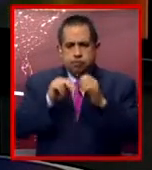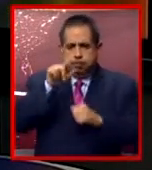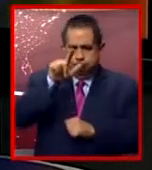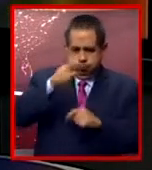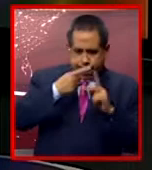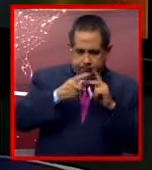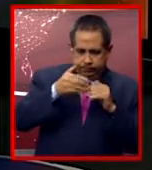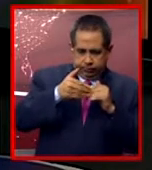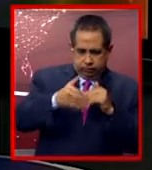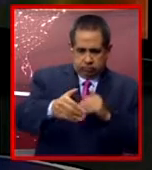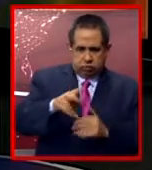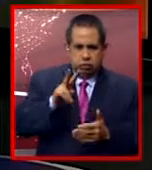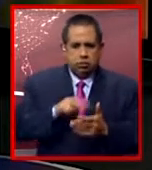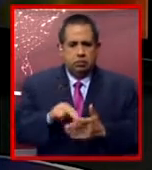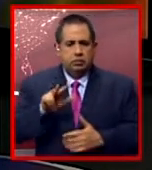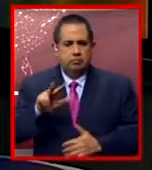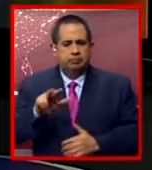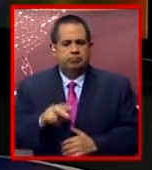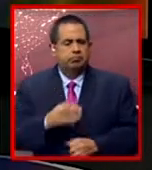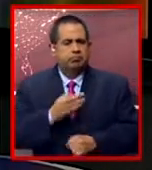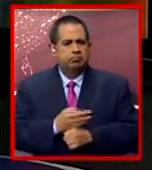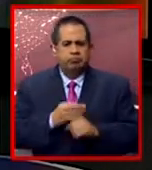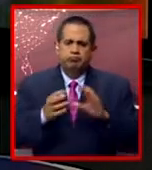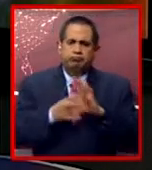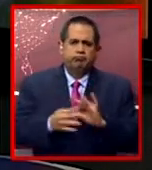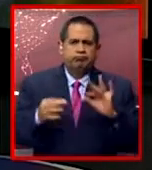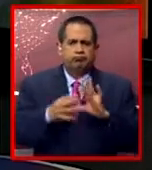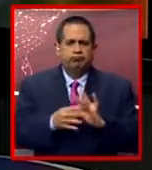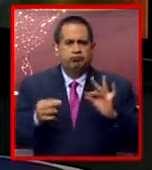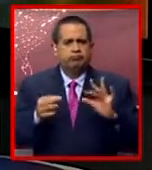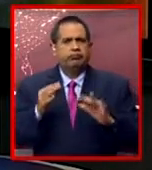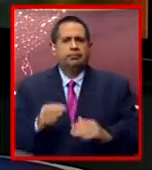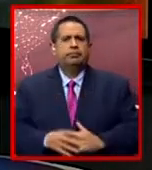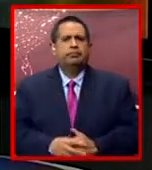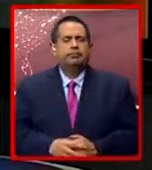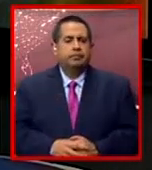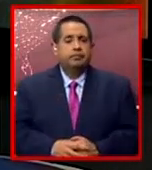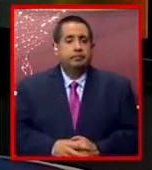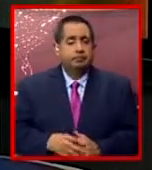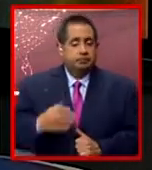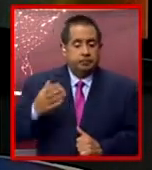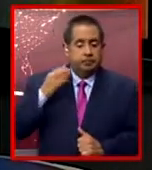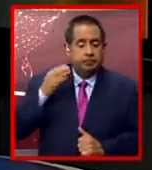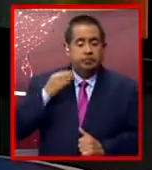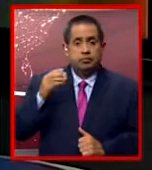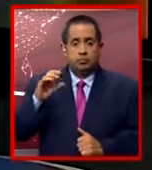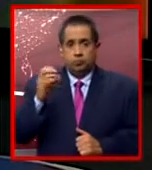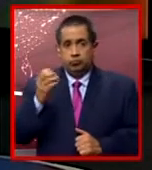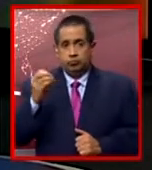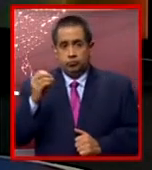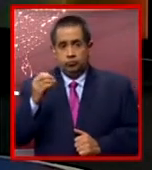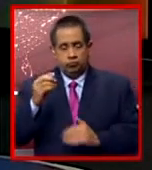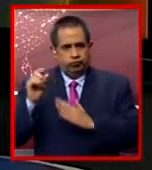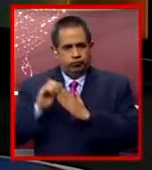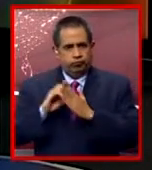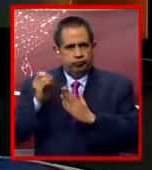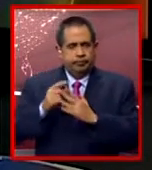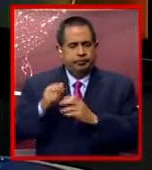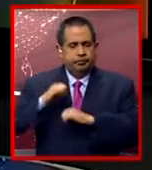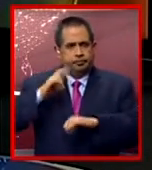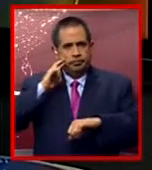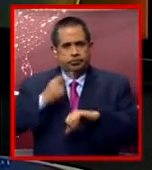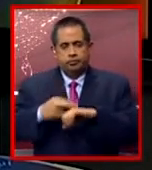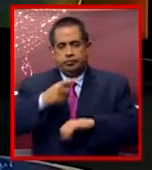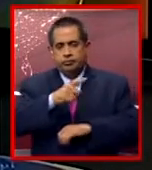año 2018. Estamos también haciendo este recuento. Fue a finales del mes de octubre, cuando el titular de la Secretaría de Educación Pública